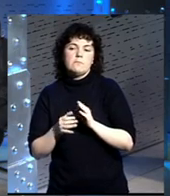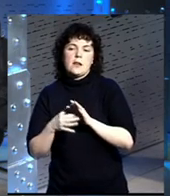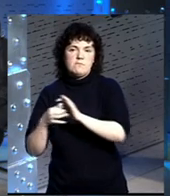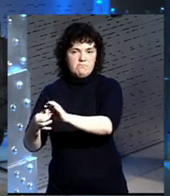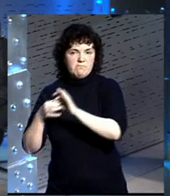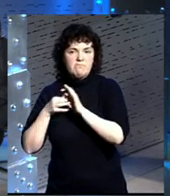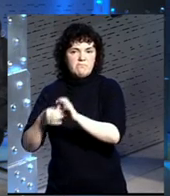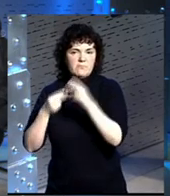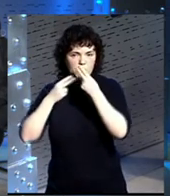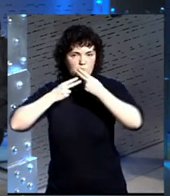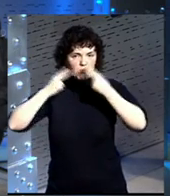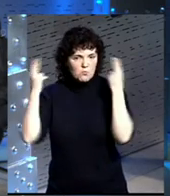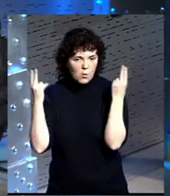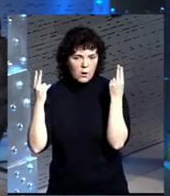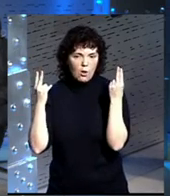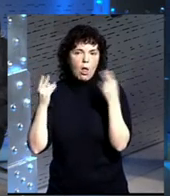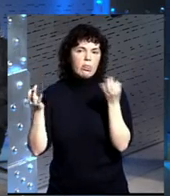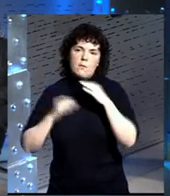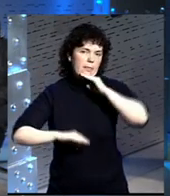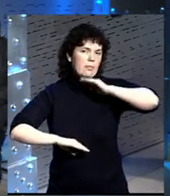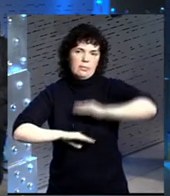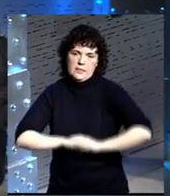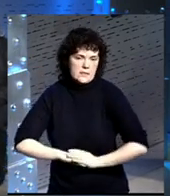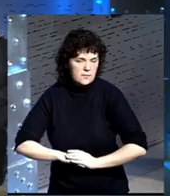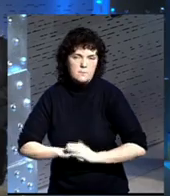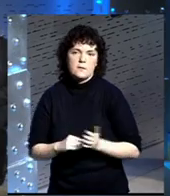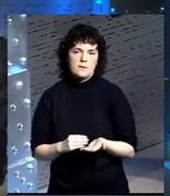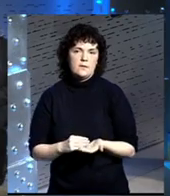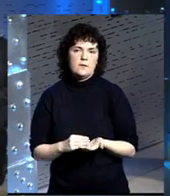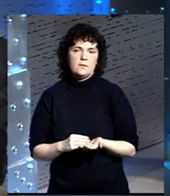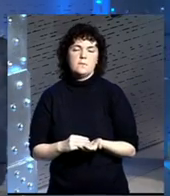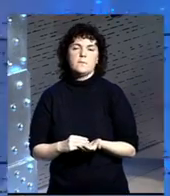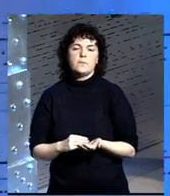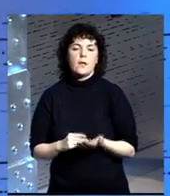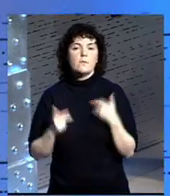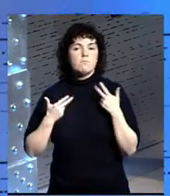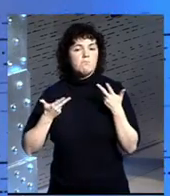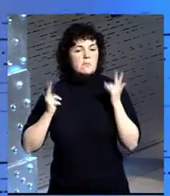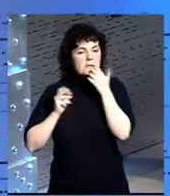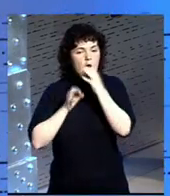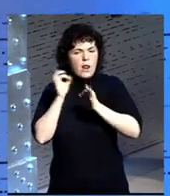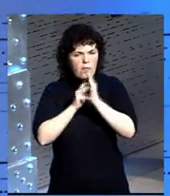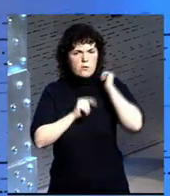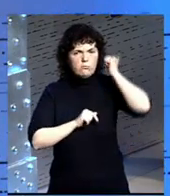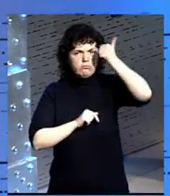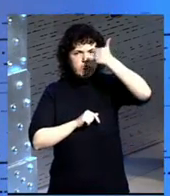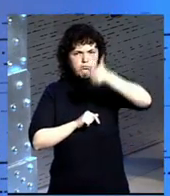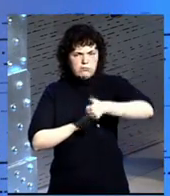pública disciplina, ¿no? y permite, incluso en organizaciones ya muy entrenadas